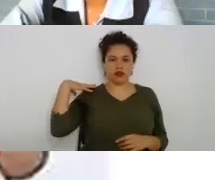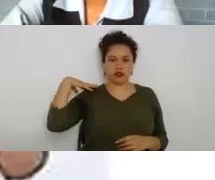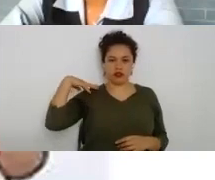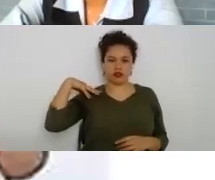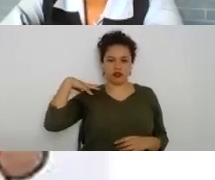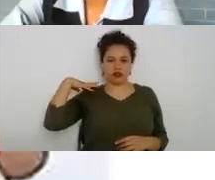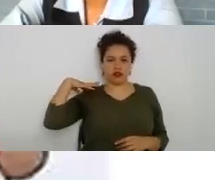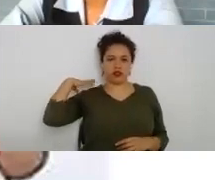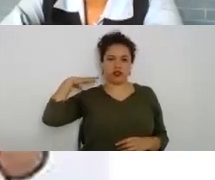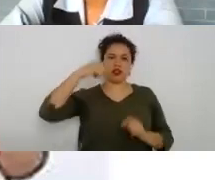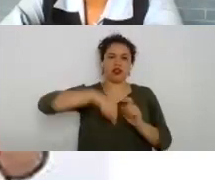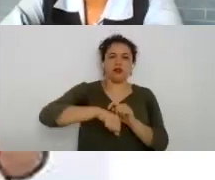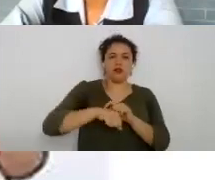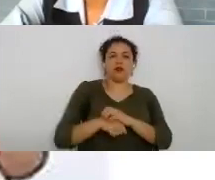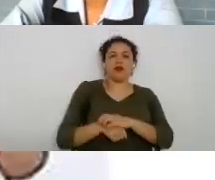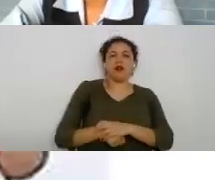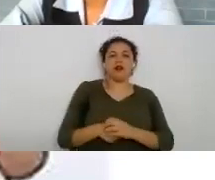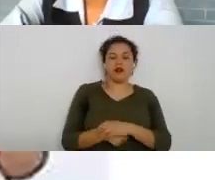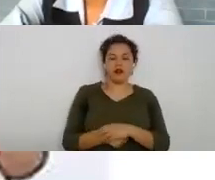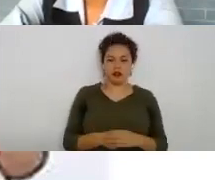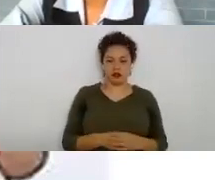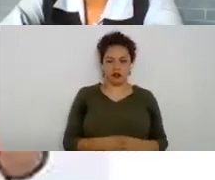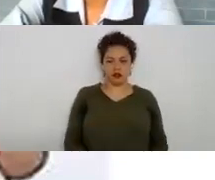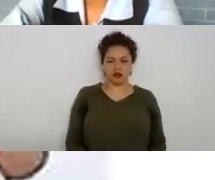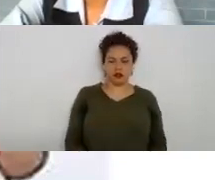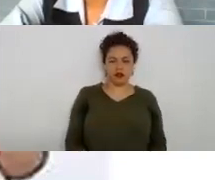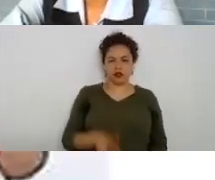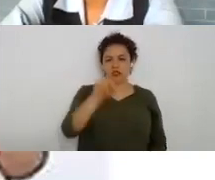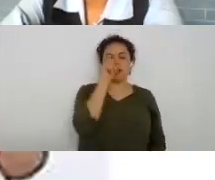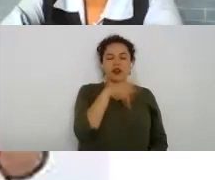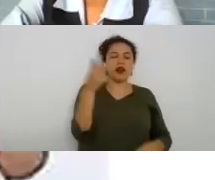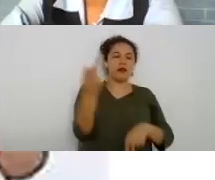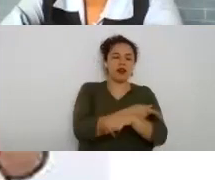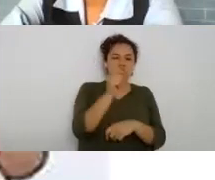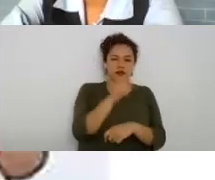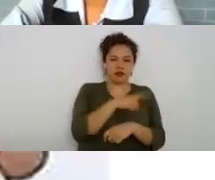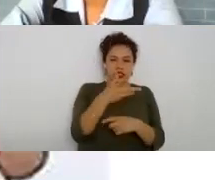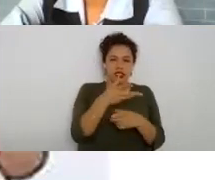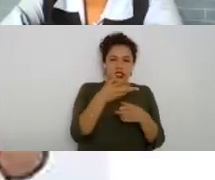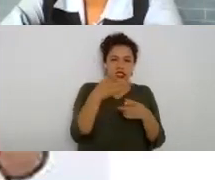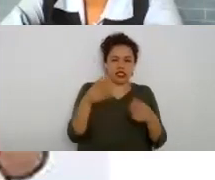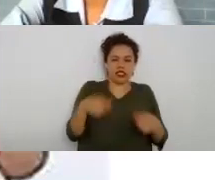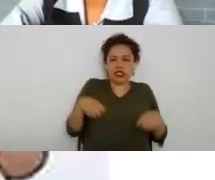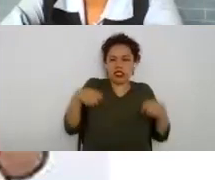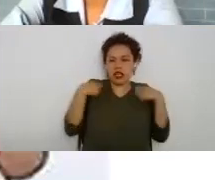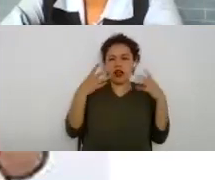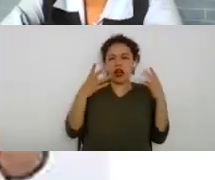Ok. ¿Quién más? No, más bien pasa lo mismo cuando se traslada con sábanas o cuando se traslada